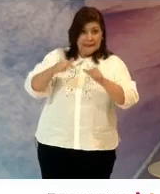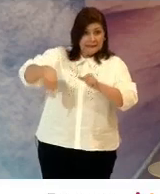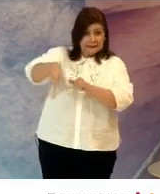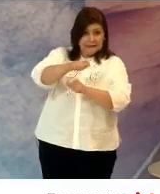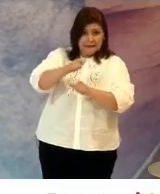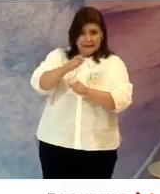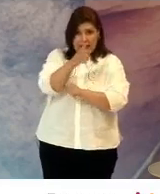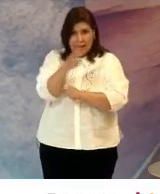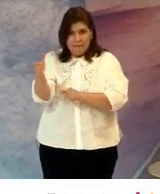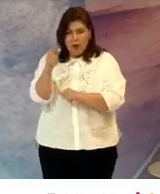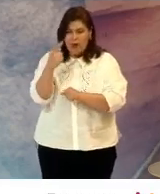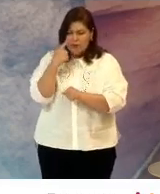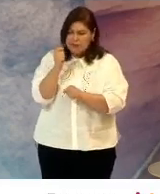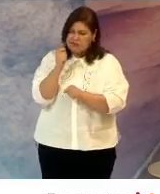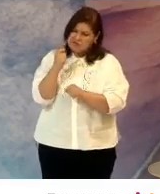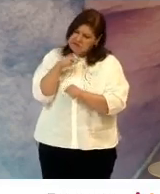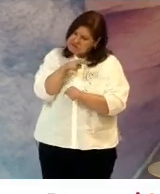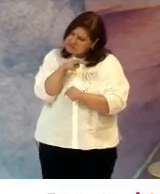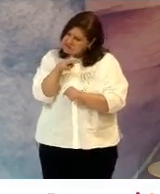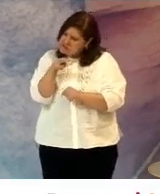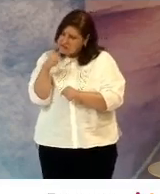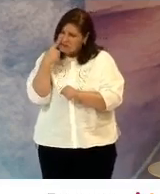granja